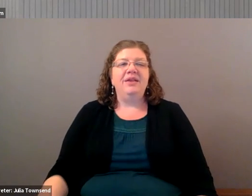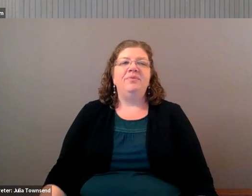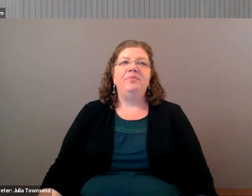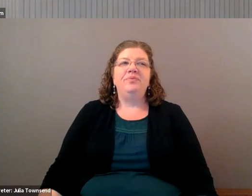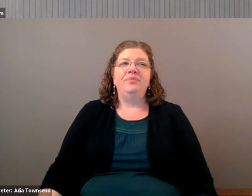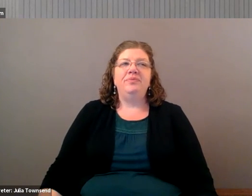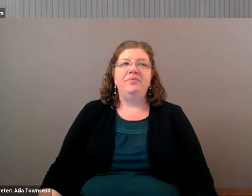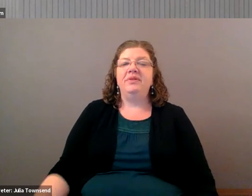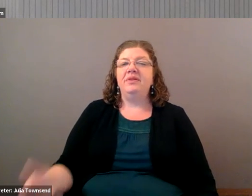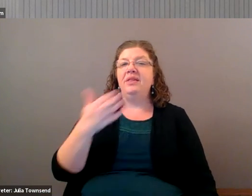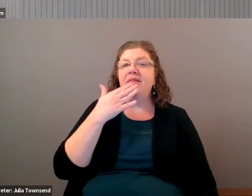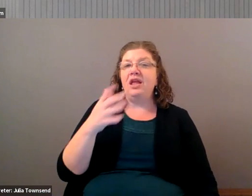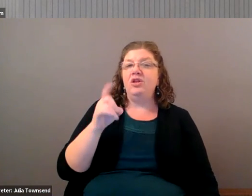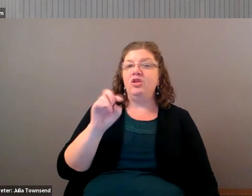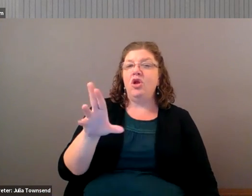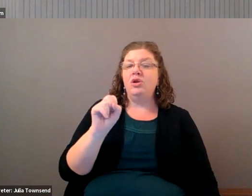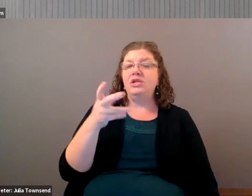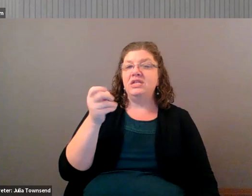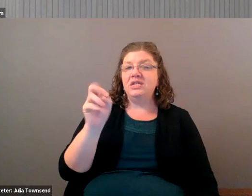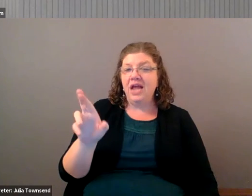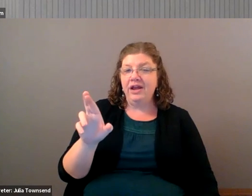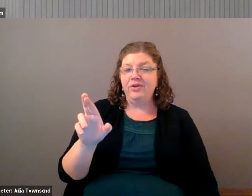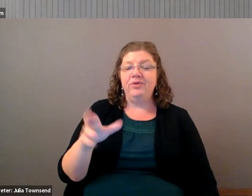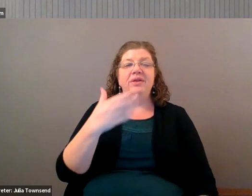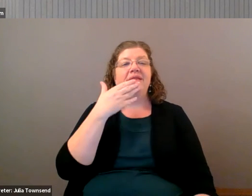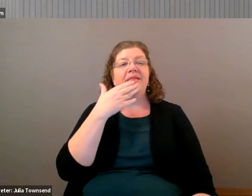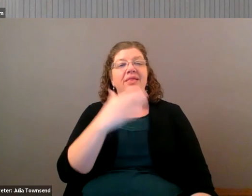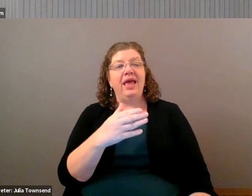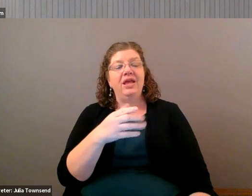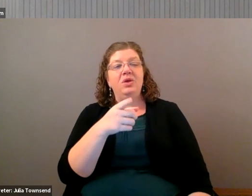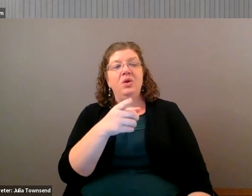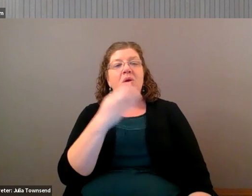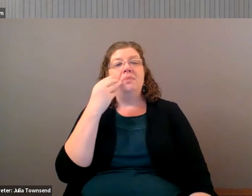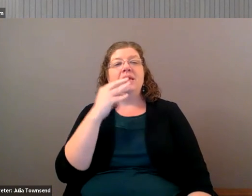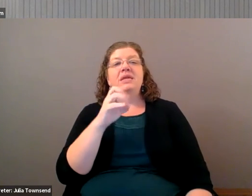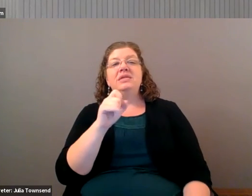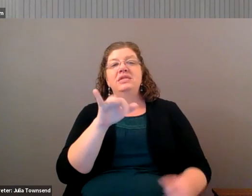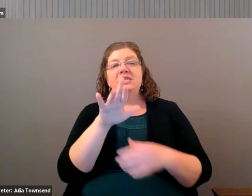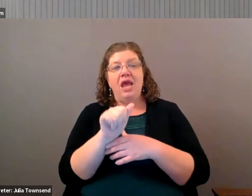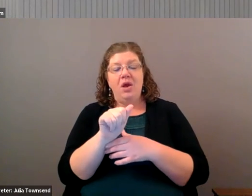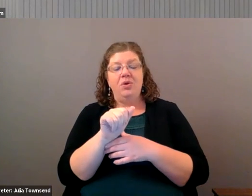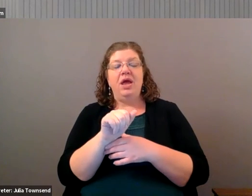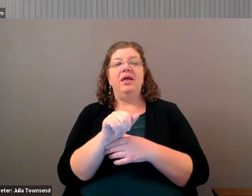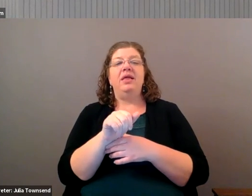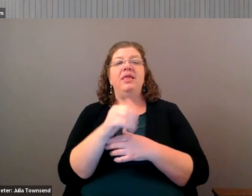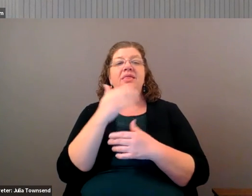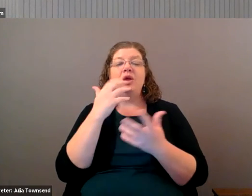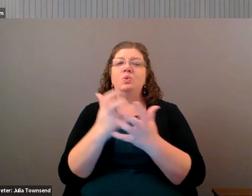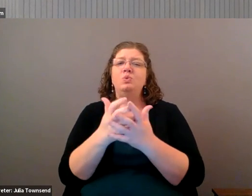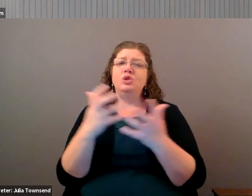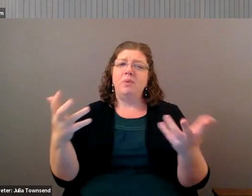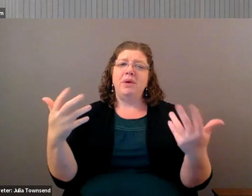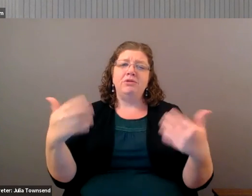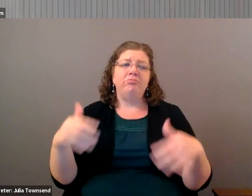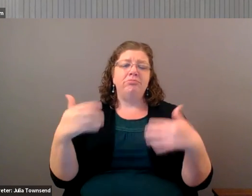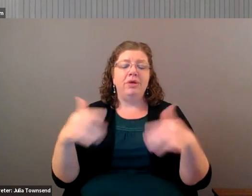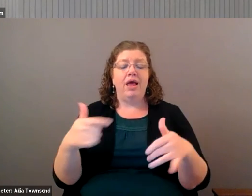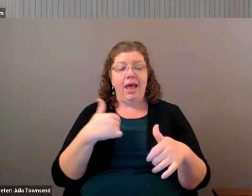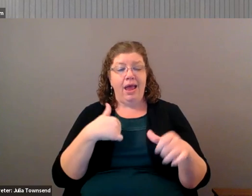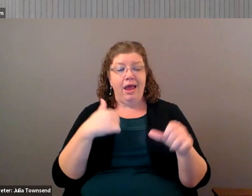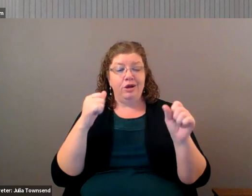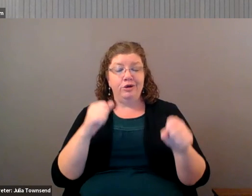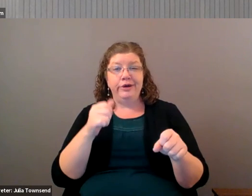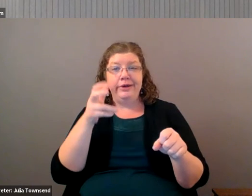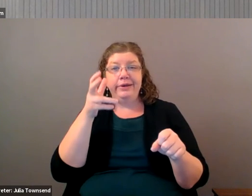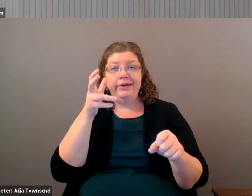Gracias, doctora Schneider. Gracias, señora Sierra Lockridge. Gracias. Yo pudiera